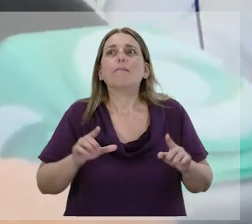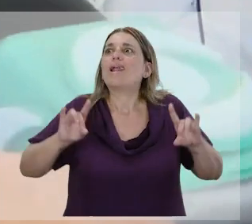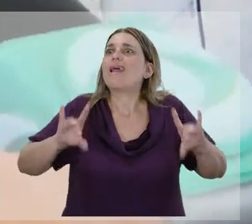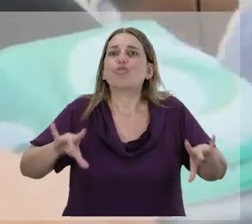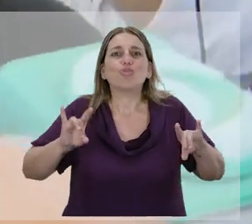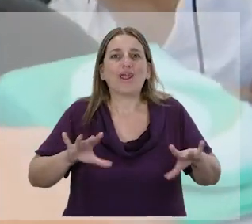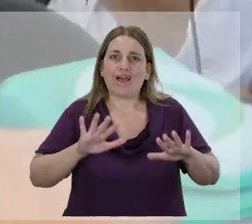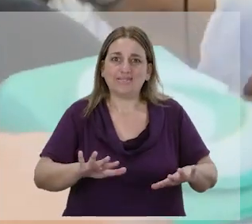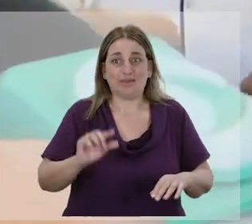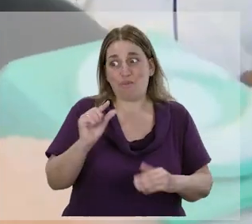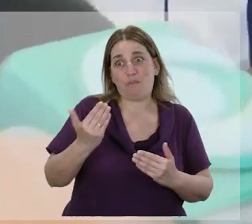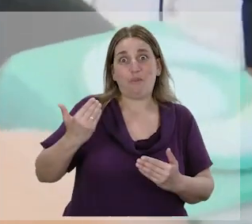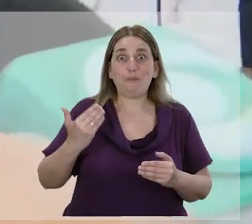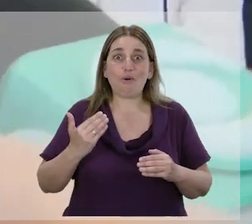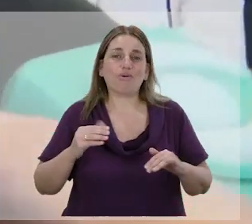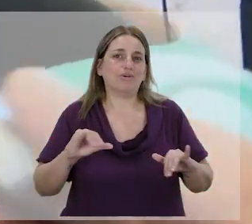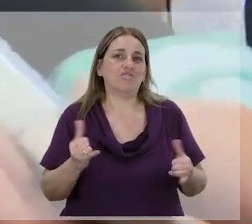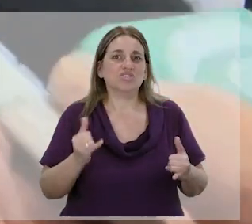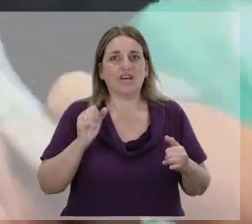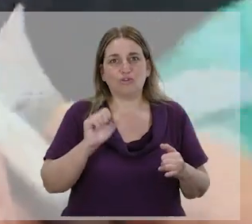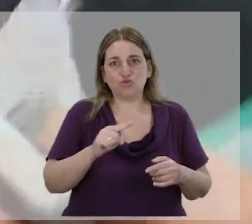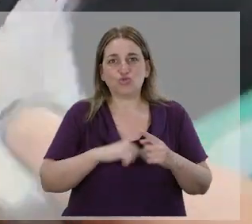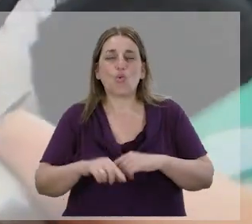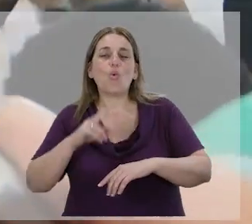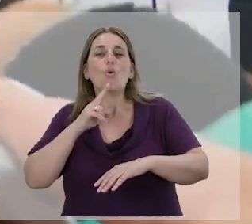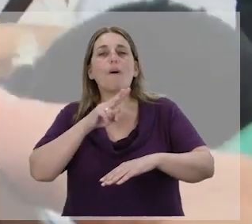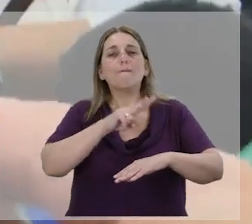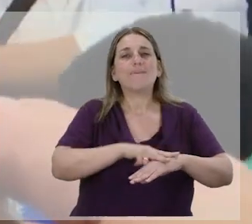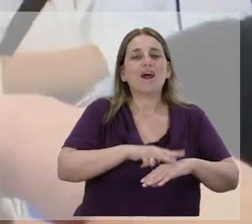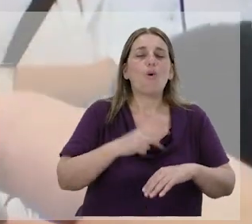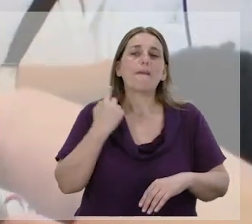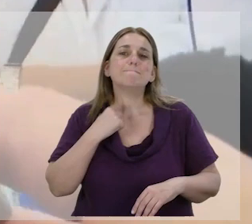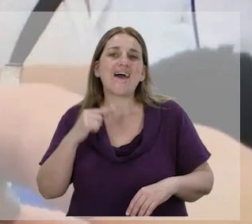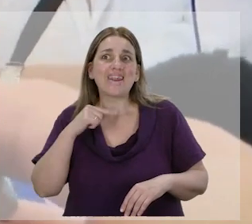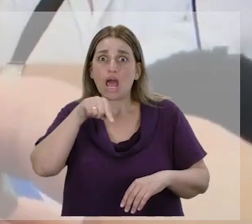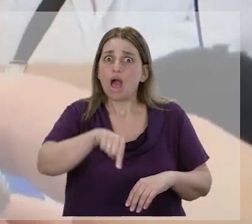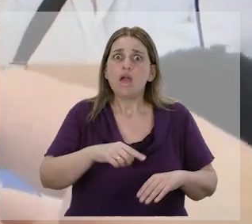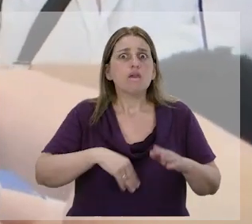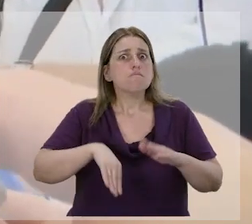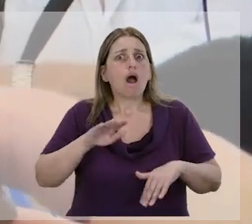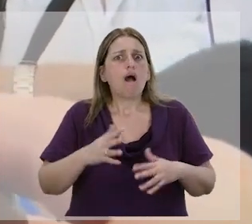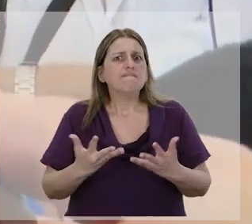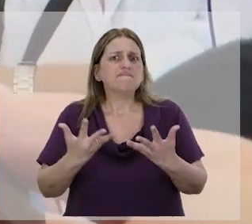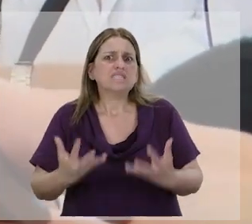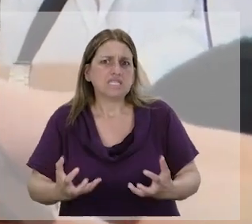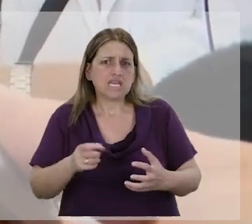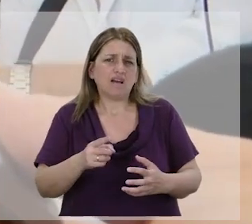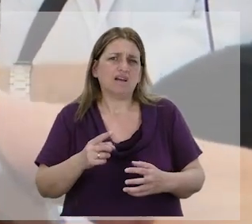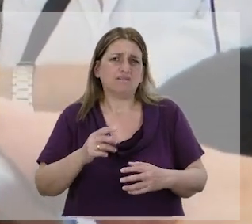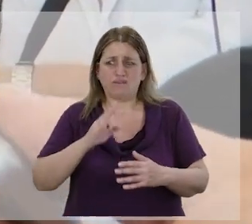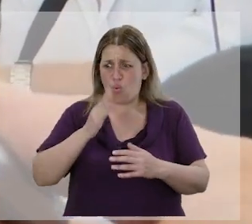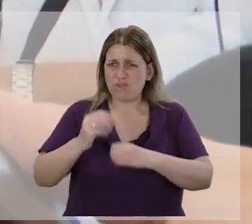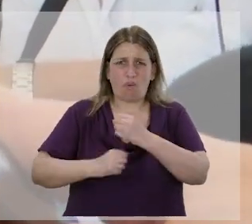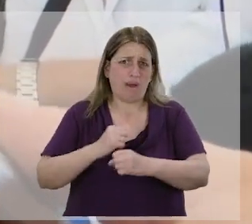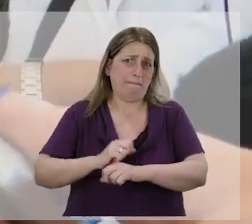madre naturaleza hizo que hace poco tiempo la hidrovía Paraguay-Paraná tuviera la seca más importante de los